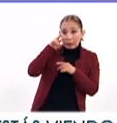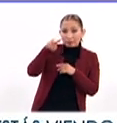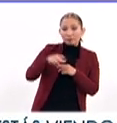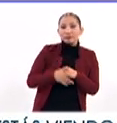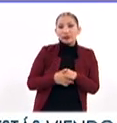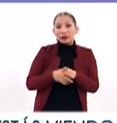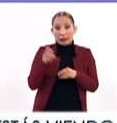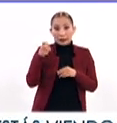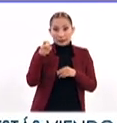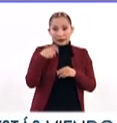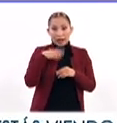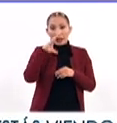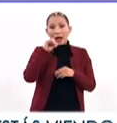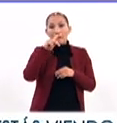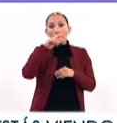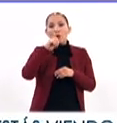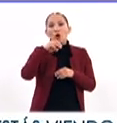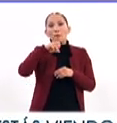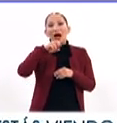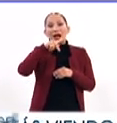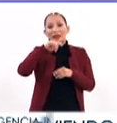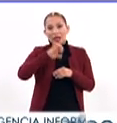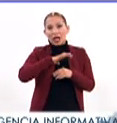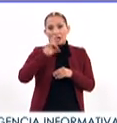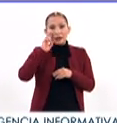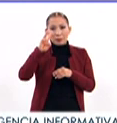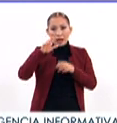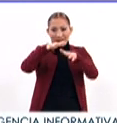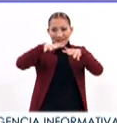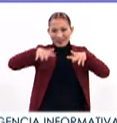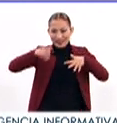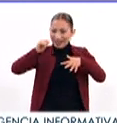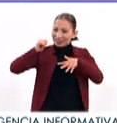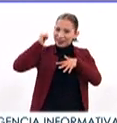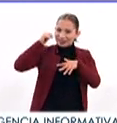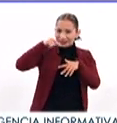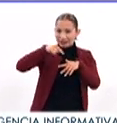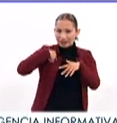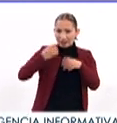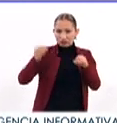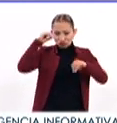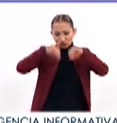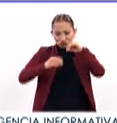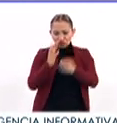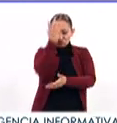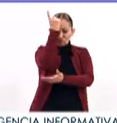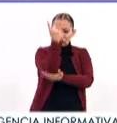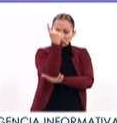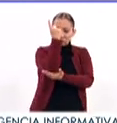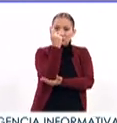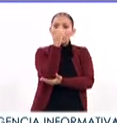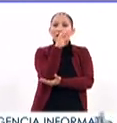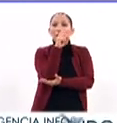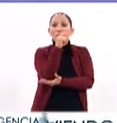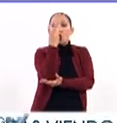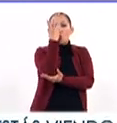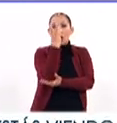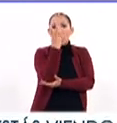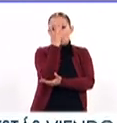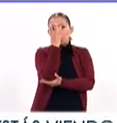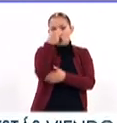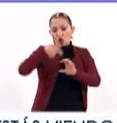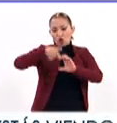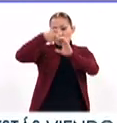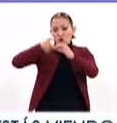¿Esta es de ahí? Este es Campo Marte. Campo Marte. Ahí atrás se ve el auditorio. Y Sí. este es el montaje del asta de Campo Marte, con las 4 grúas